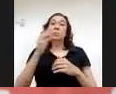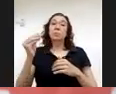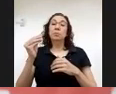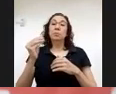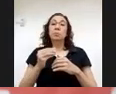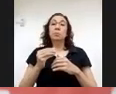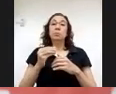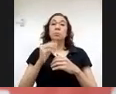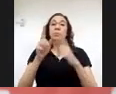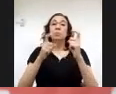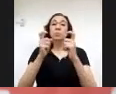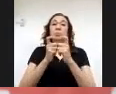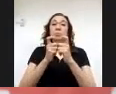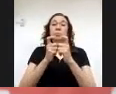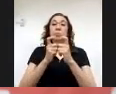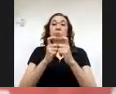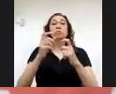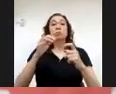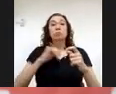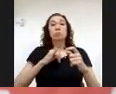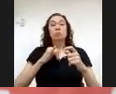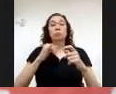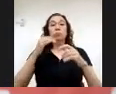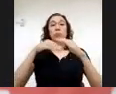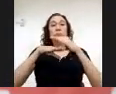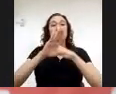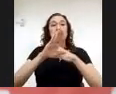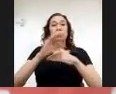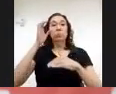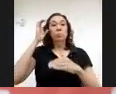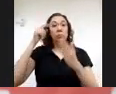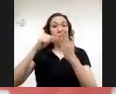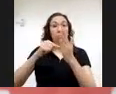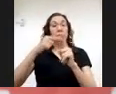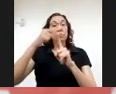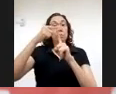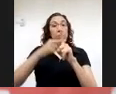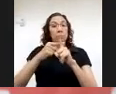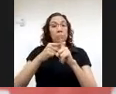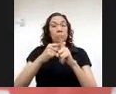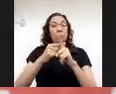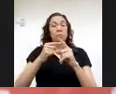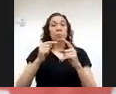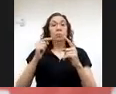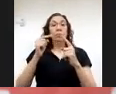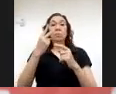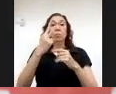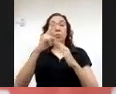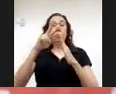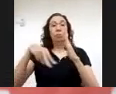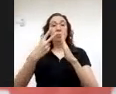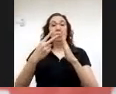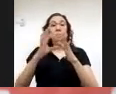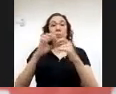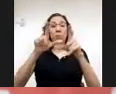Y justamente yo estaba en China en ese mes, justo a 2 horas de esta provincia de Wuhan.